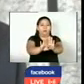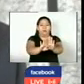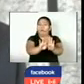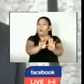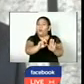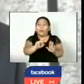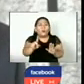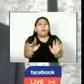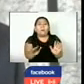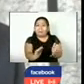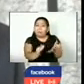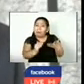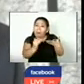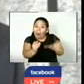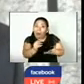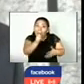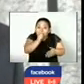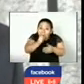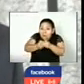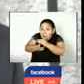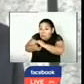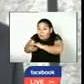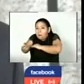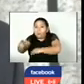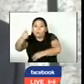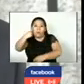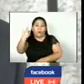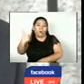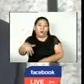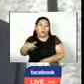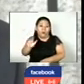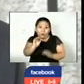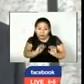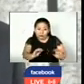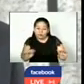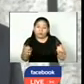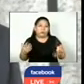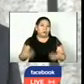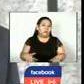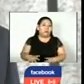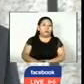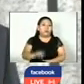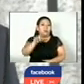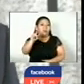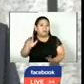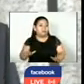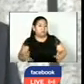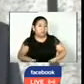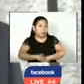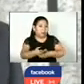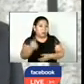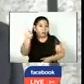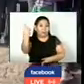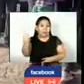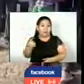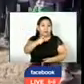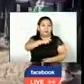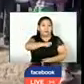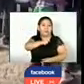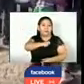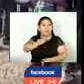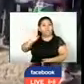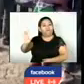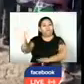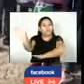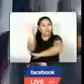la pena hacer un viaje riesgoso, especialmente con niños. Este es el mensaje del encargado de negocios de la